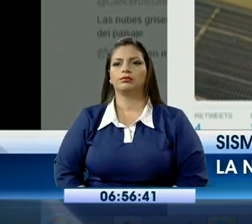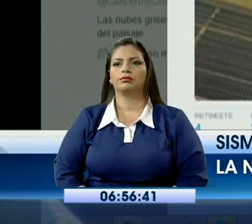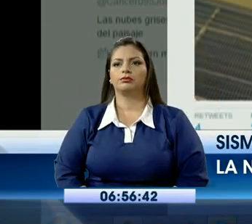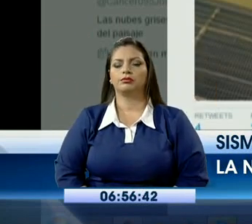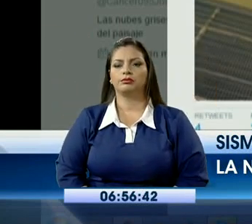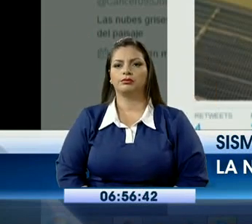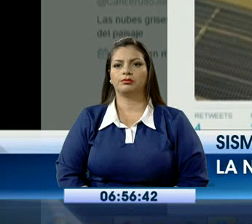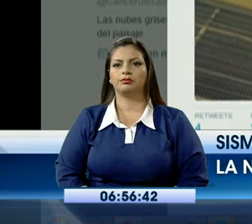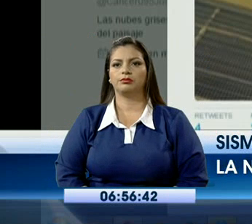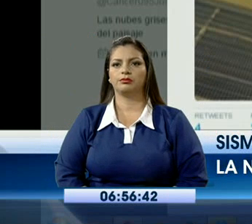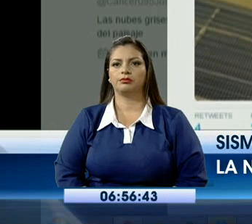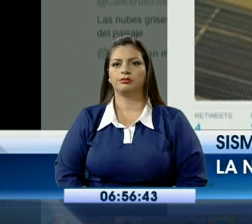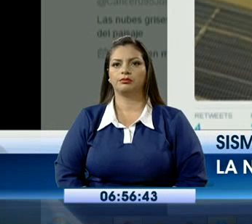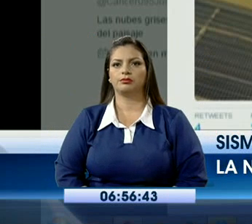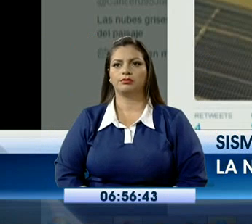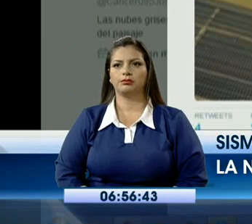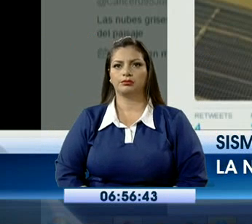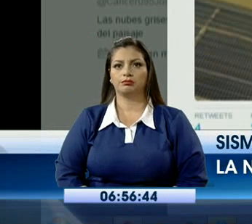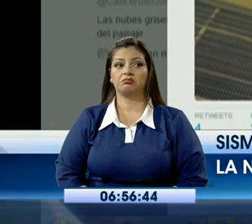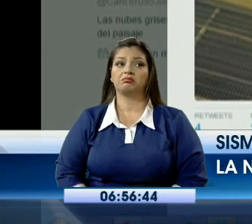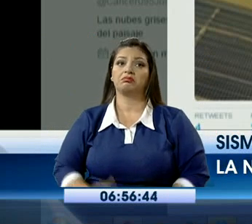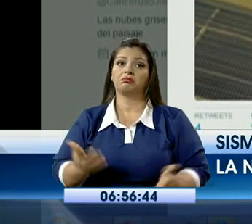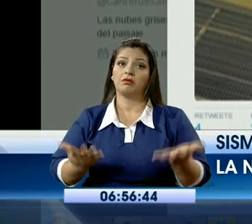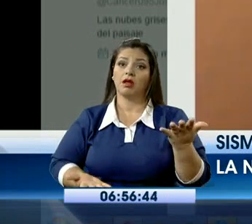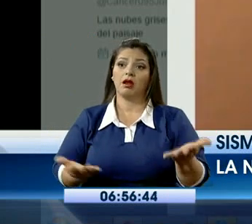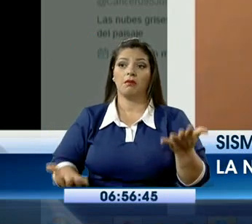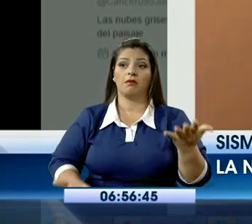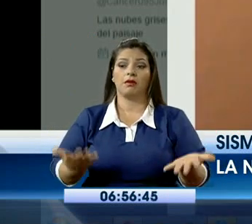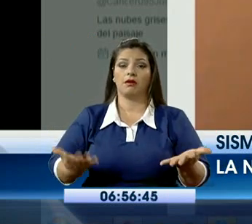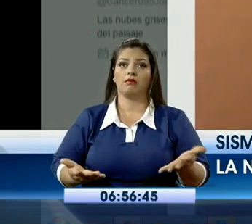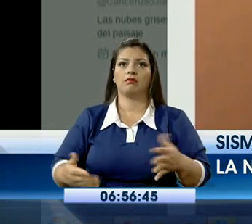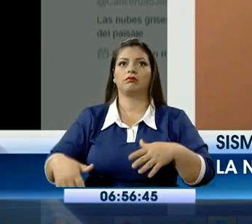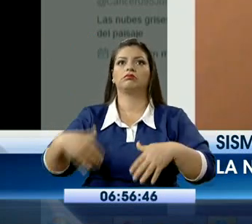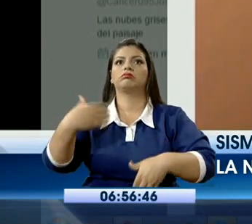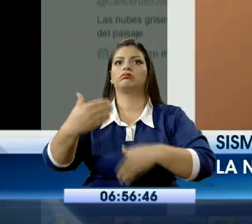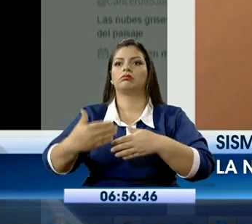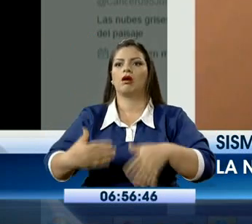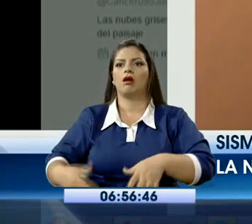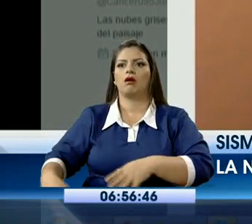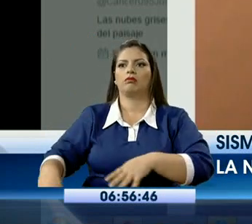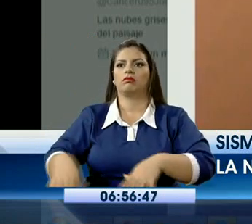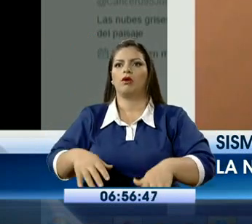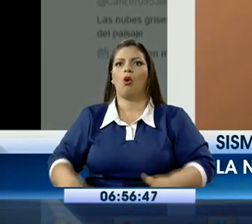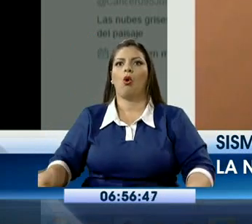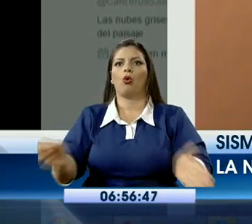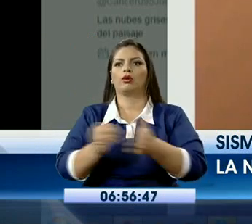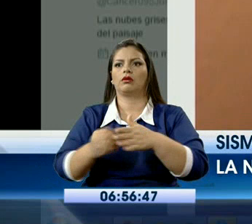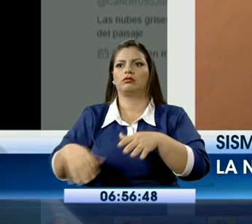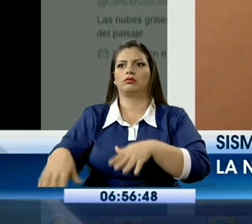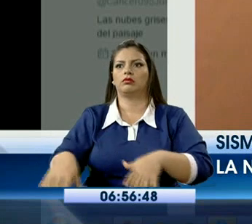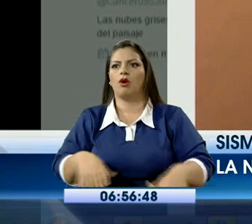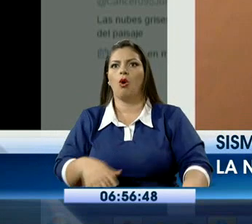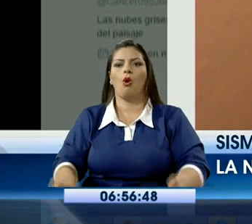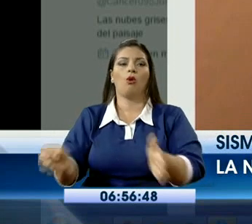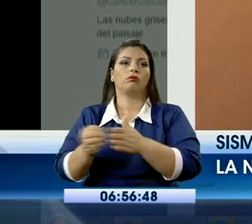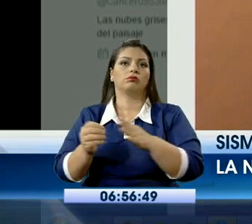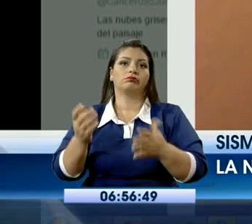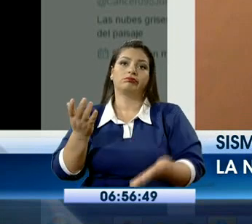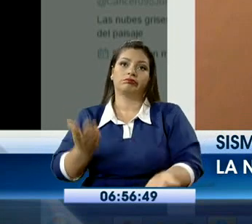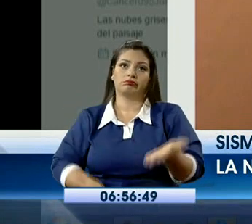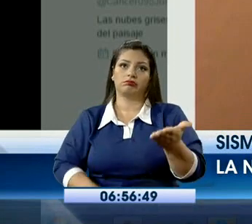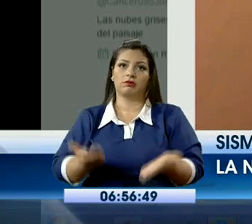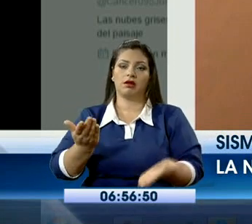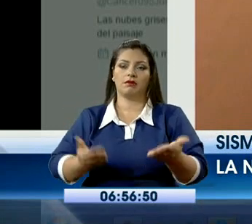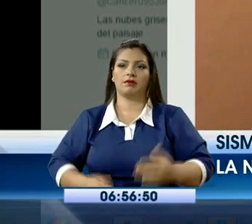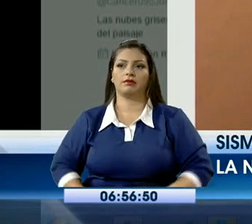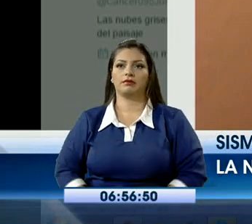posiblemente se darán réplicas, como ocurrió en agosto del 2014, según trascendió por parte de Mario